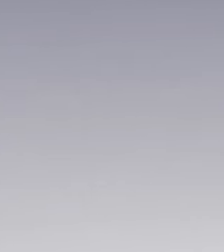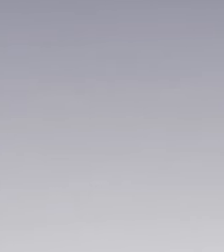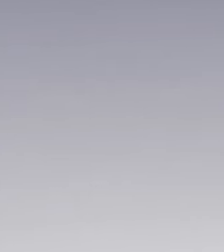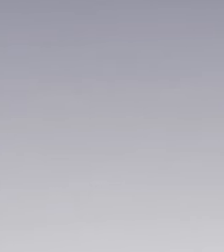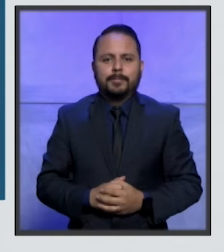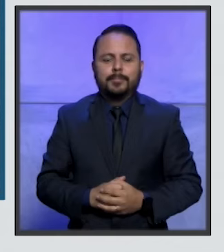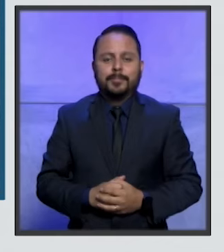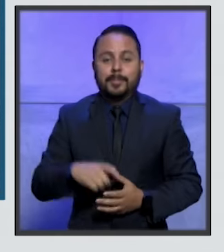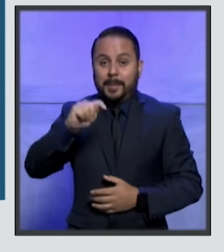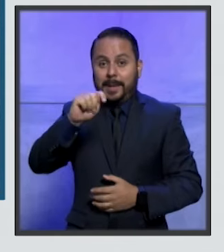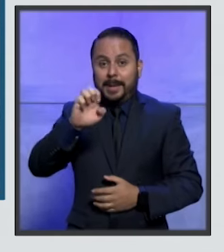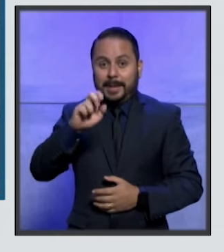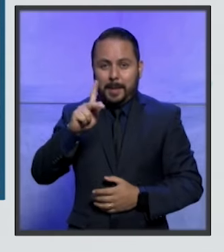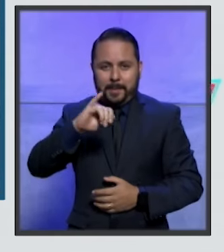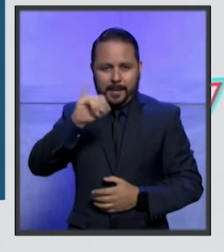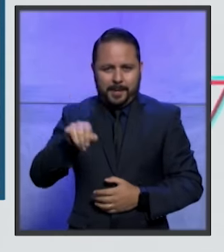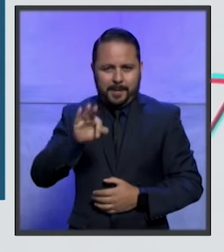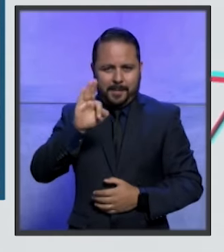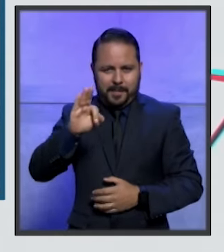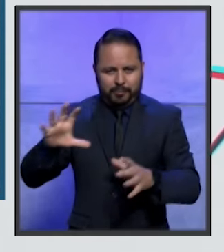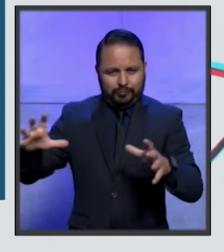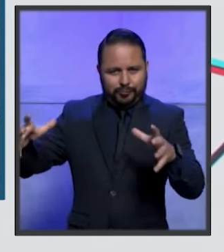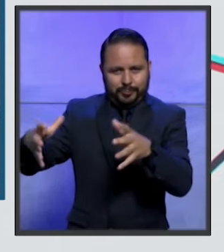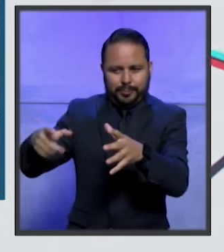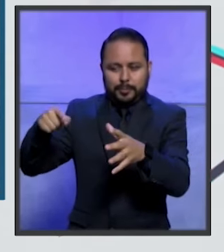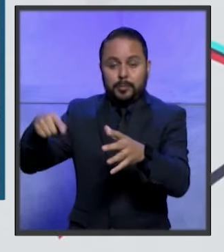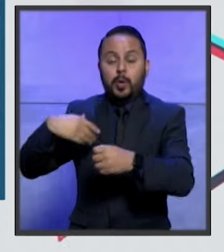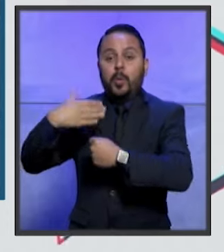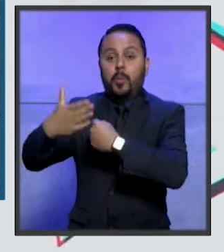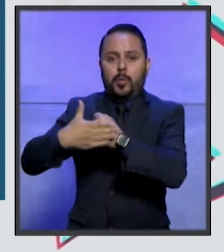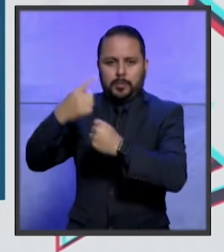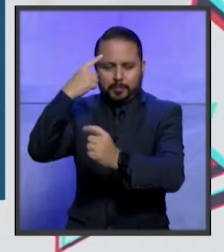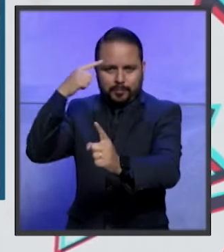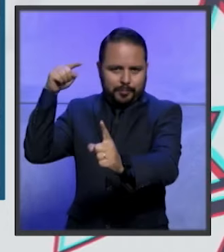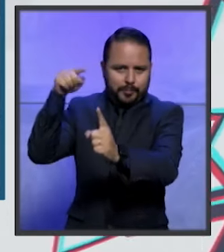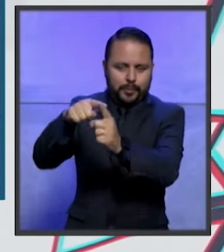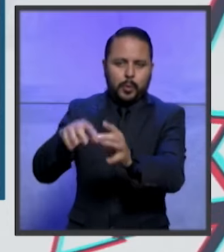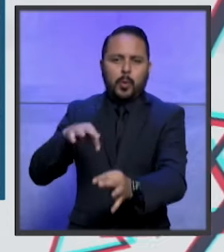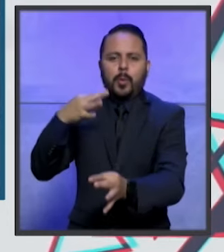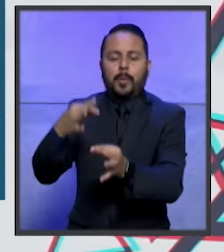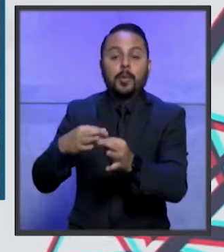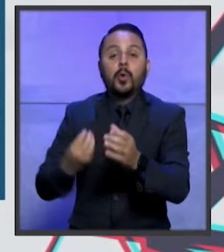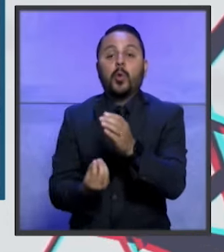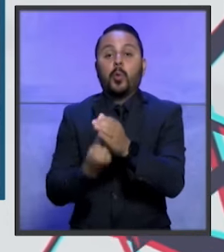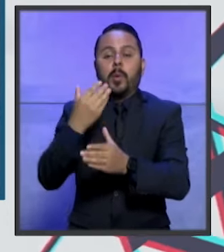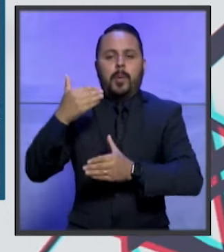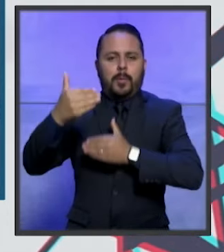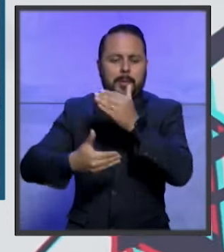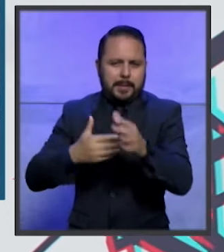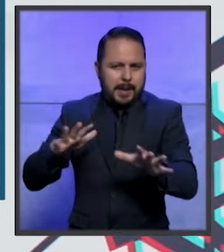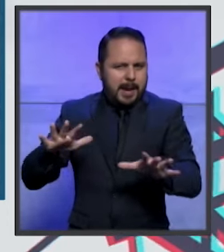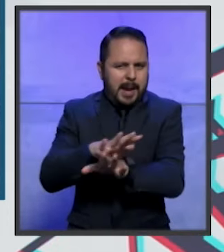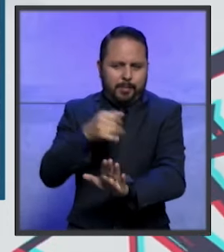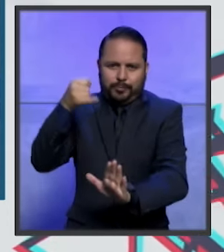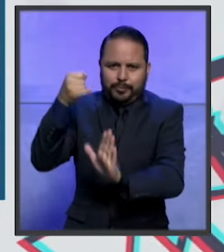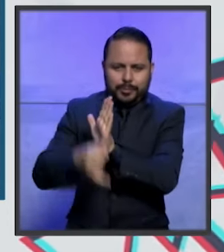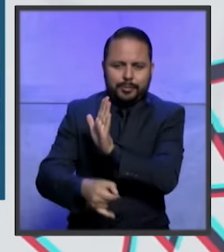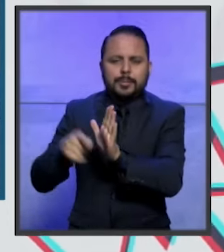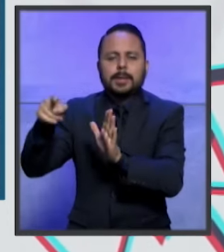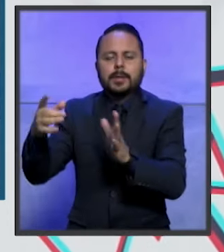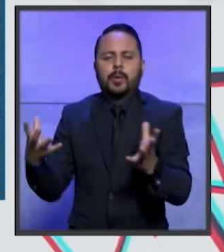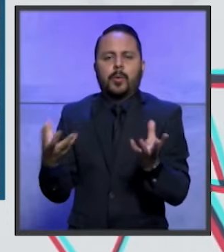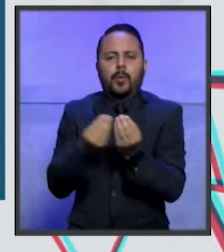noticias el tribunal electoral del poder judicial de la federación cumplirá su misión en el nuevo proceso de cambios profundos que